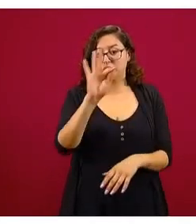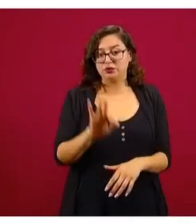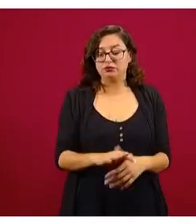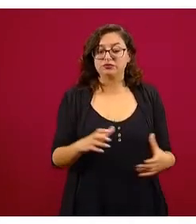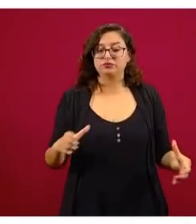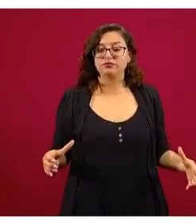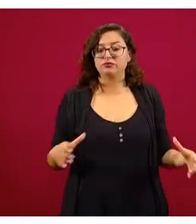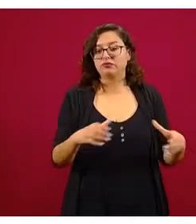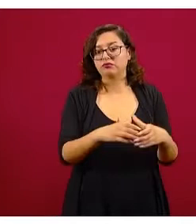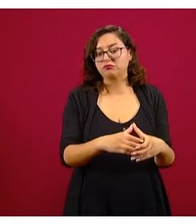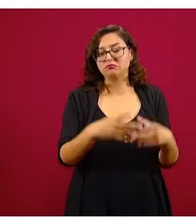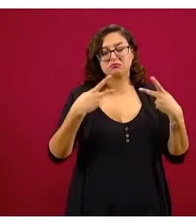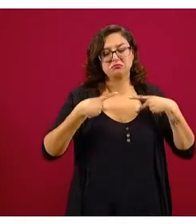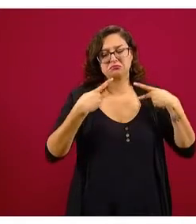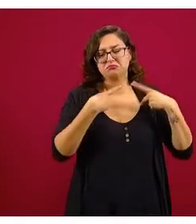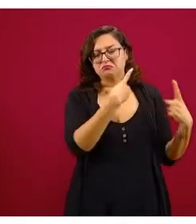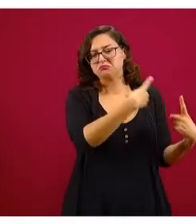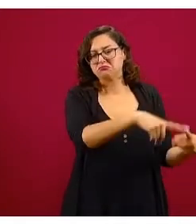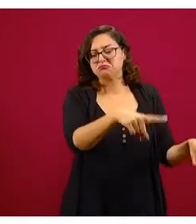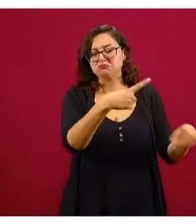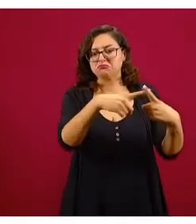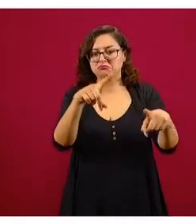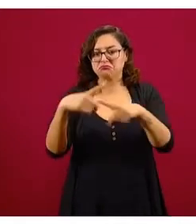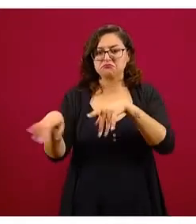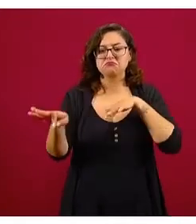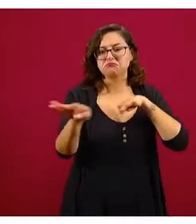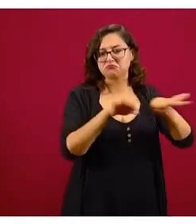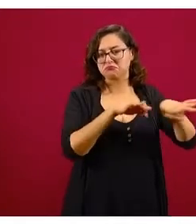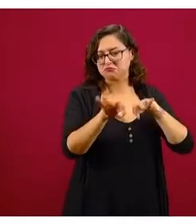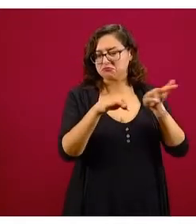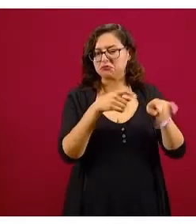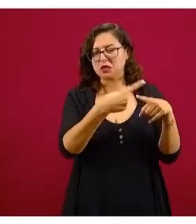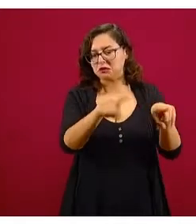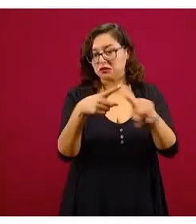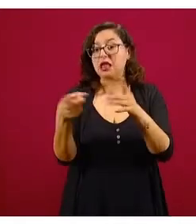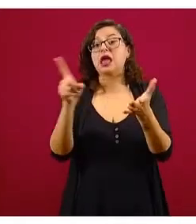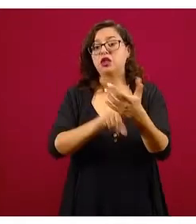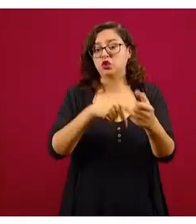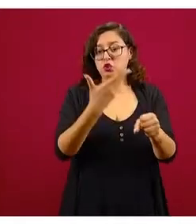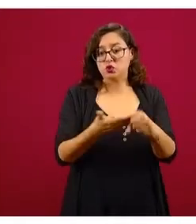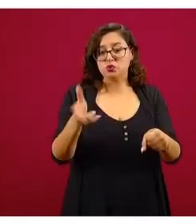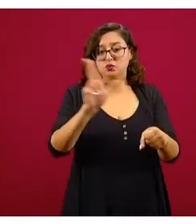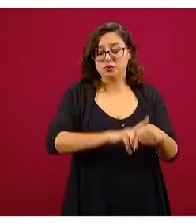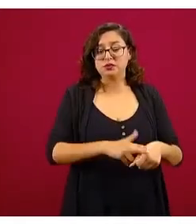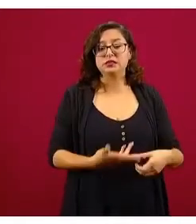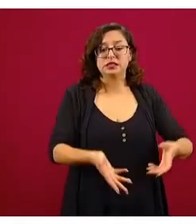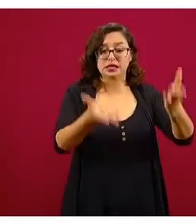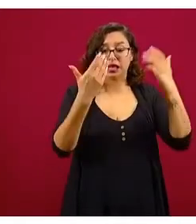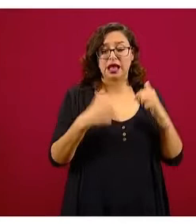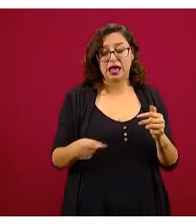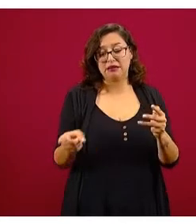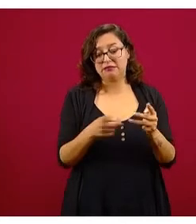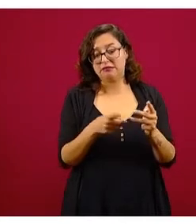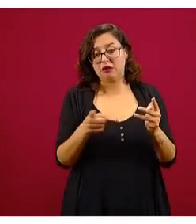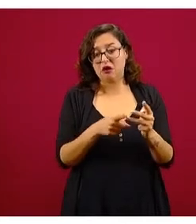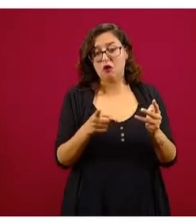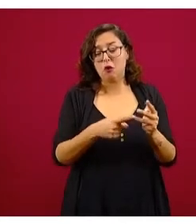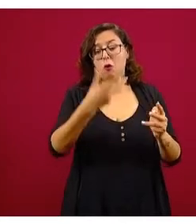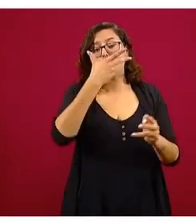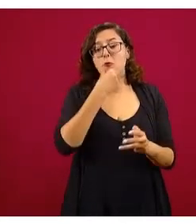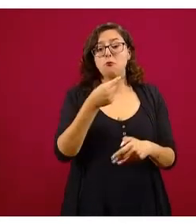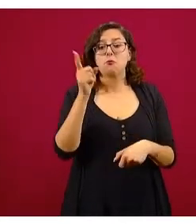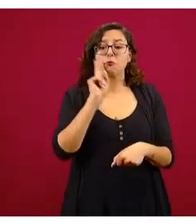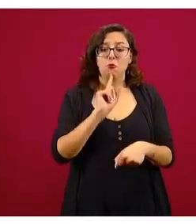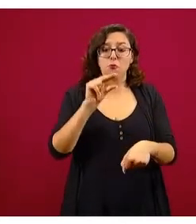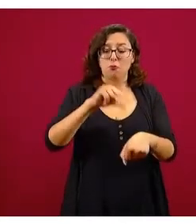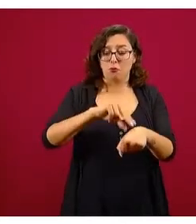a un conjunto de otros trabajadores de la salud. Las médicas y los médicos se encuentran en tercer lugar, no muy lejos de